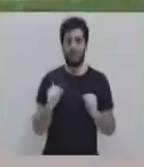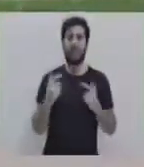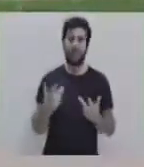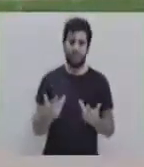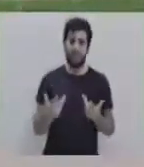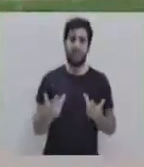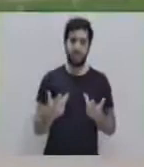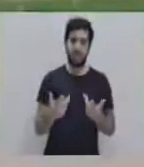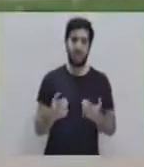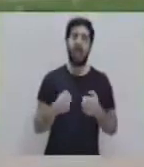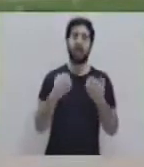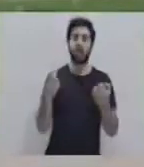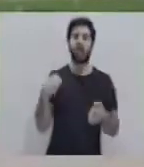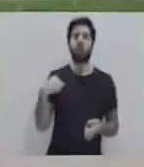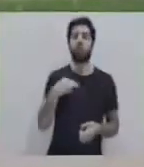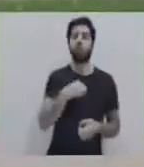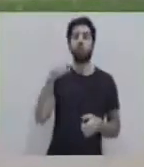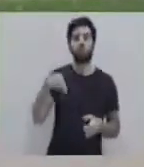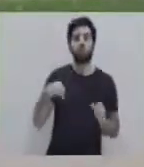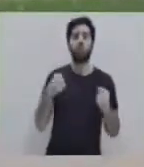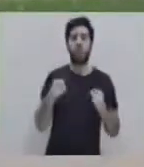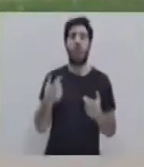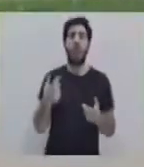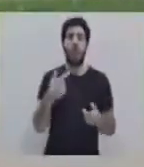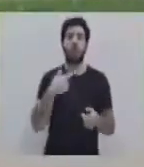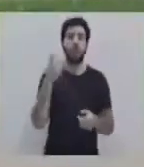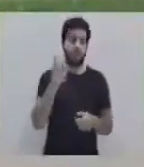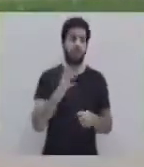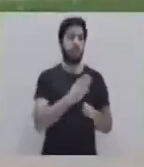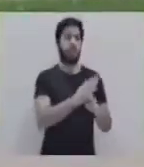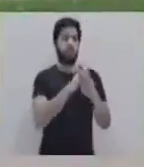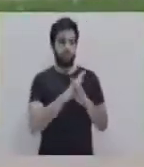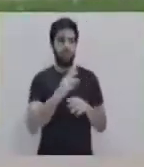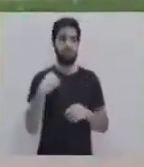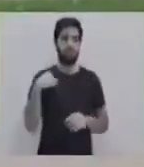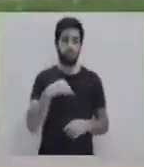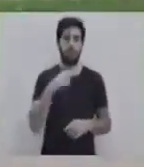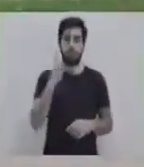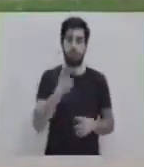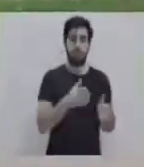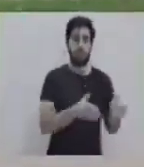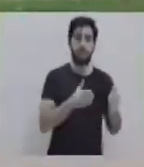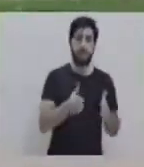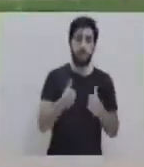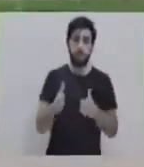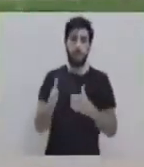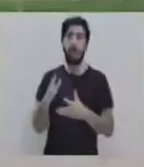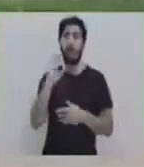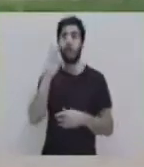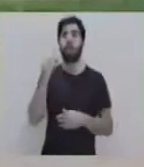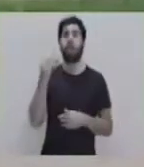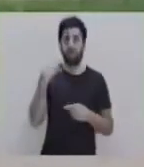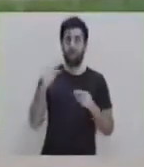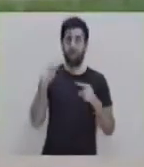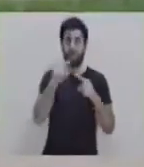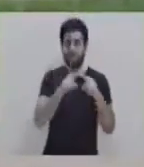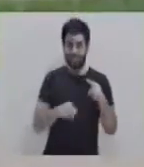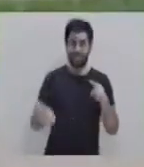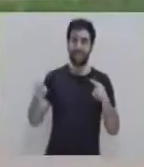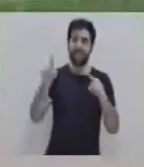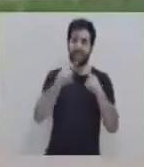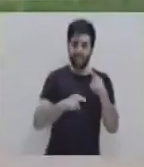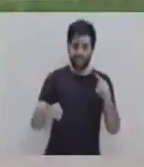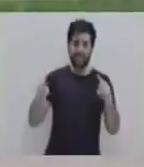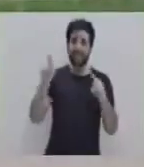es que lo único que podemos hacer es estar prevenidos y estar preparados, porque este ciclo de